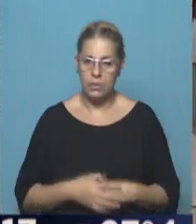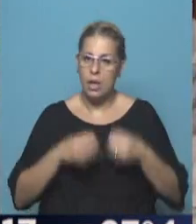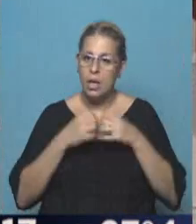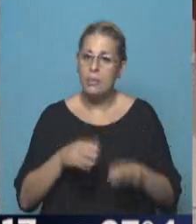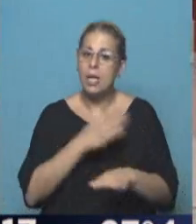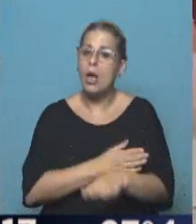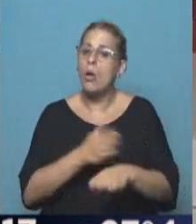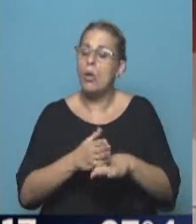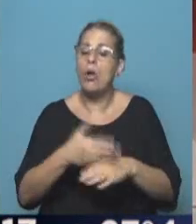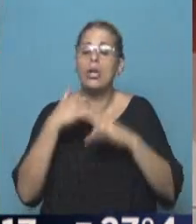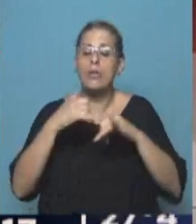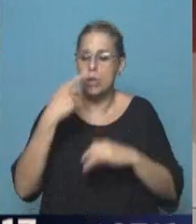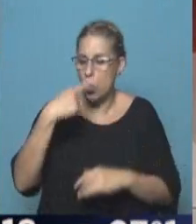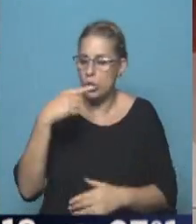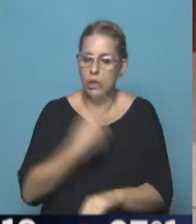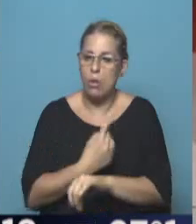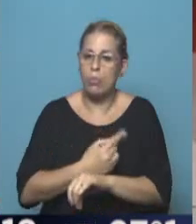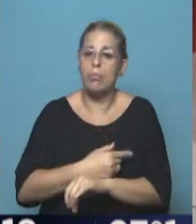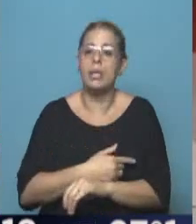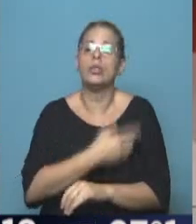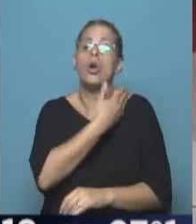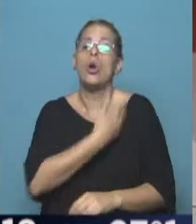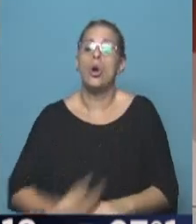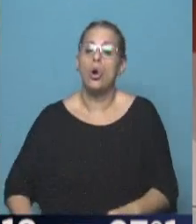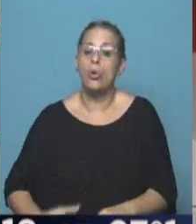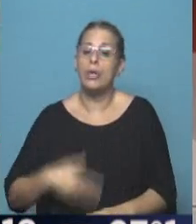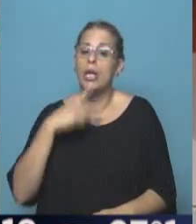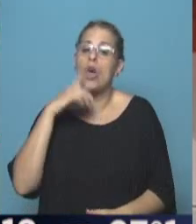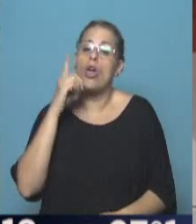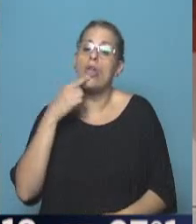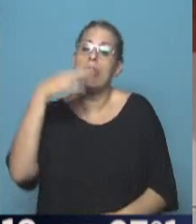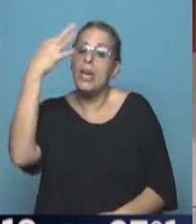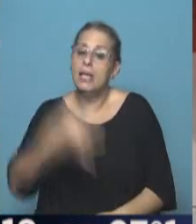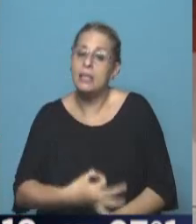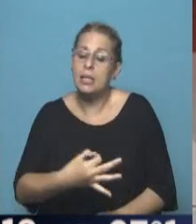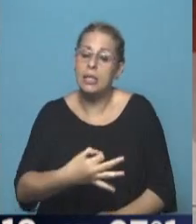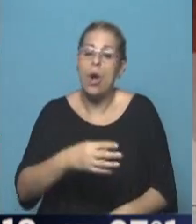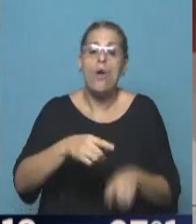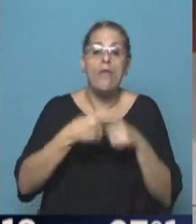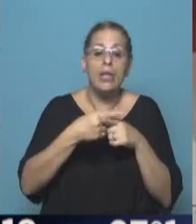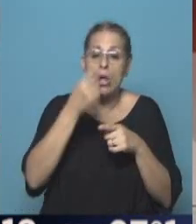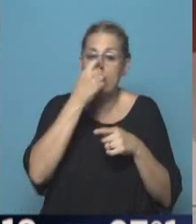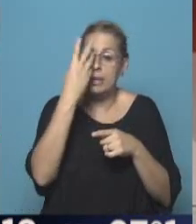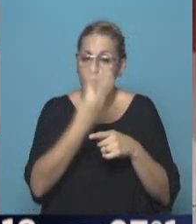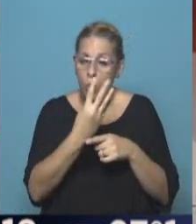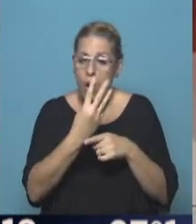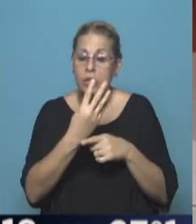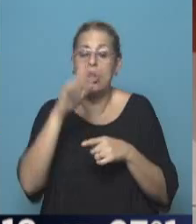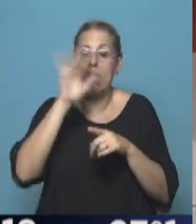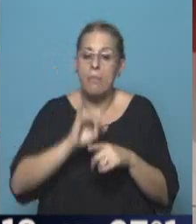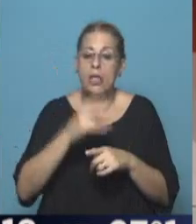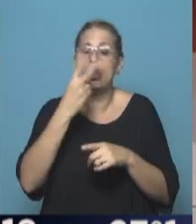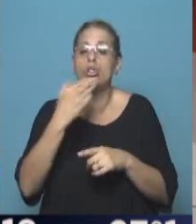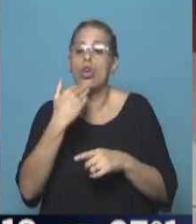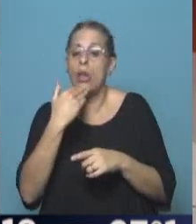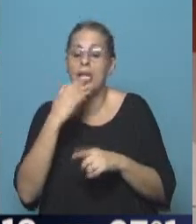comenzamos este bloque con esta información de último momento. El Poder Ejecutivo ha decidido que son inamovibles los feriados del 24 de marzo, el 2 de